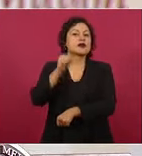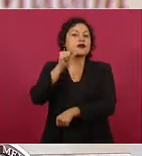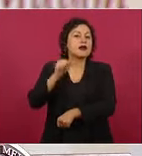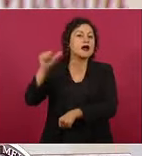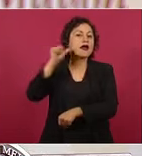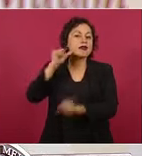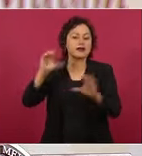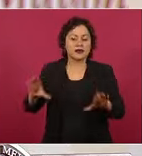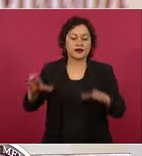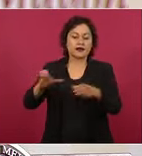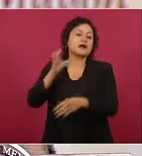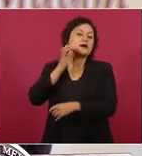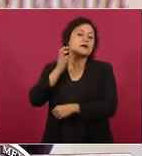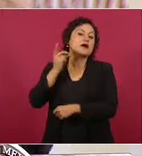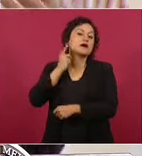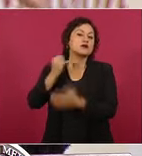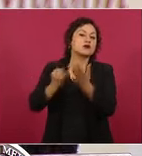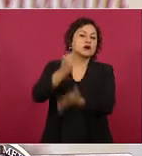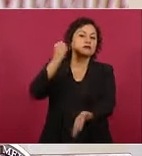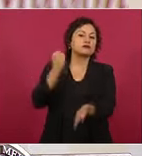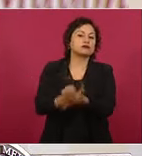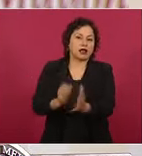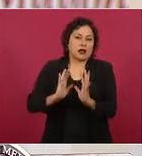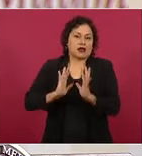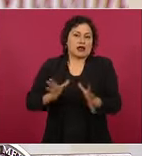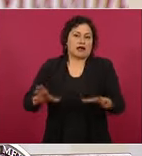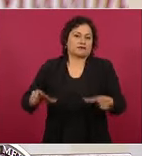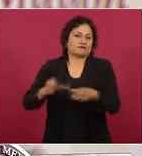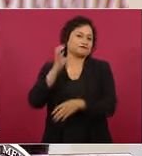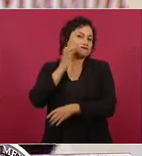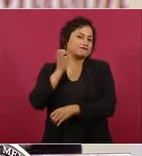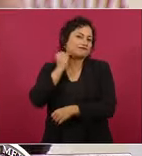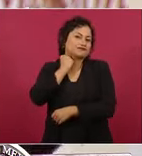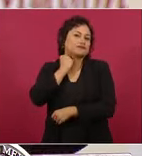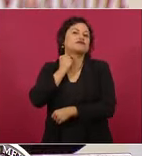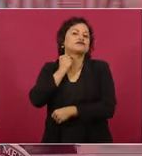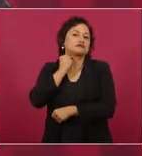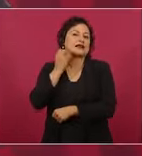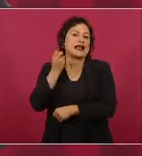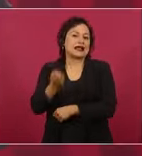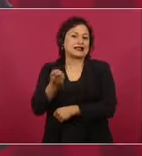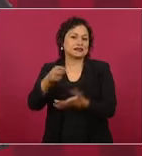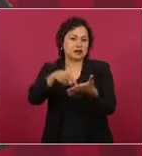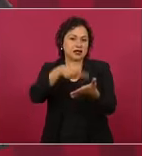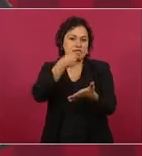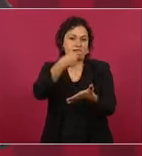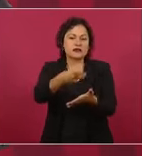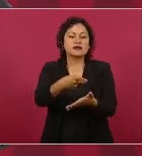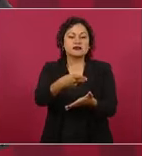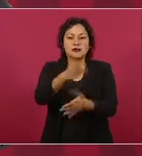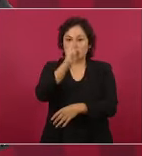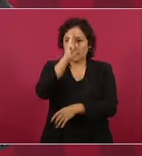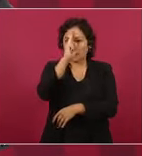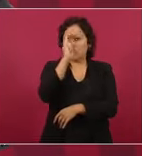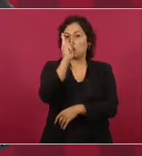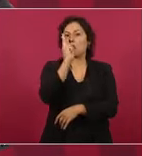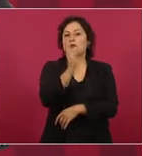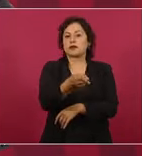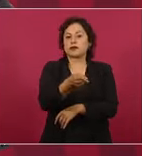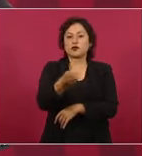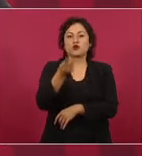una minuta del Senado en la cual ya queda firme la prohibición de la importación de los